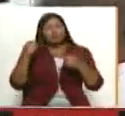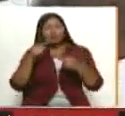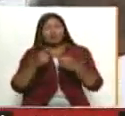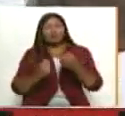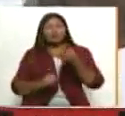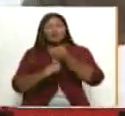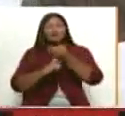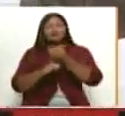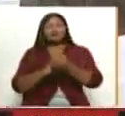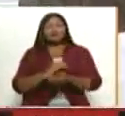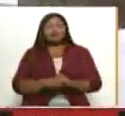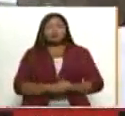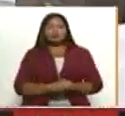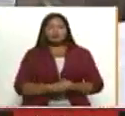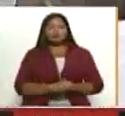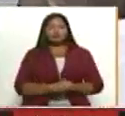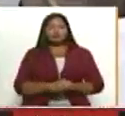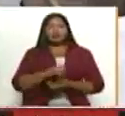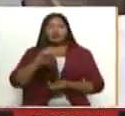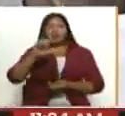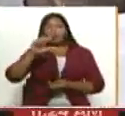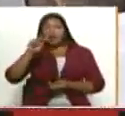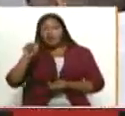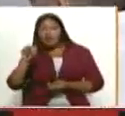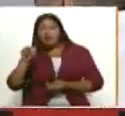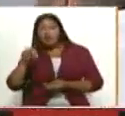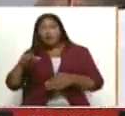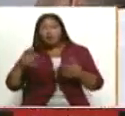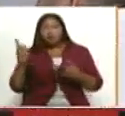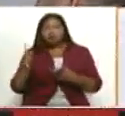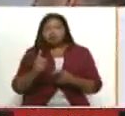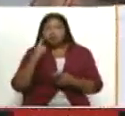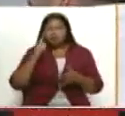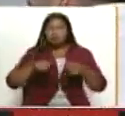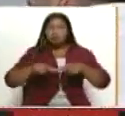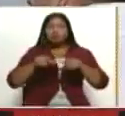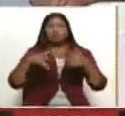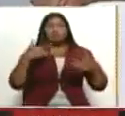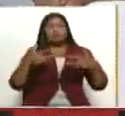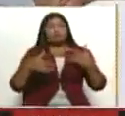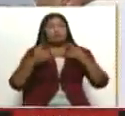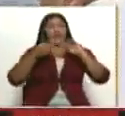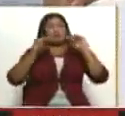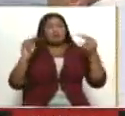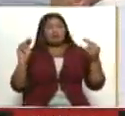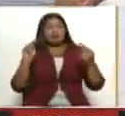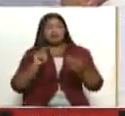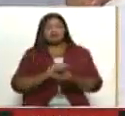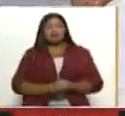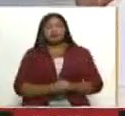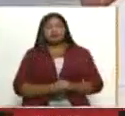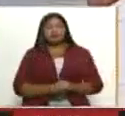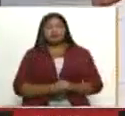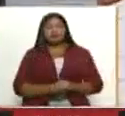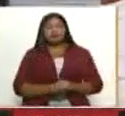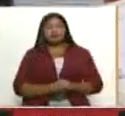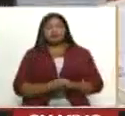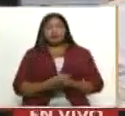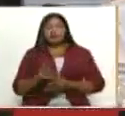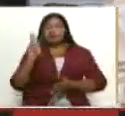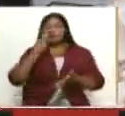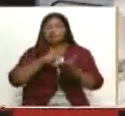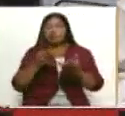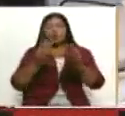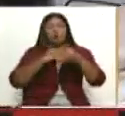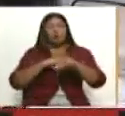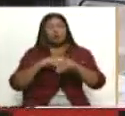base. El ELN, cuando viene a estos eventos de paz, viene a hacer acuerdos